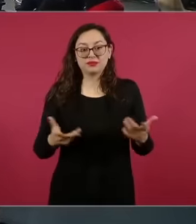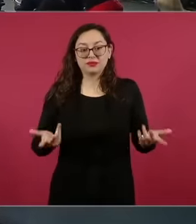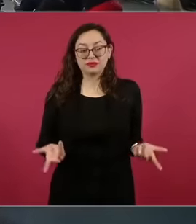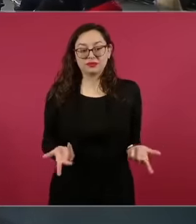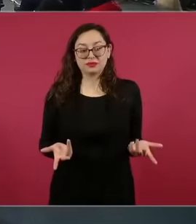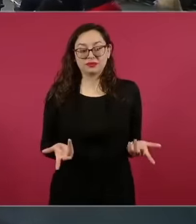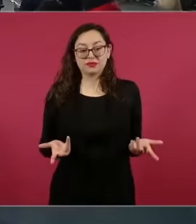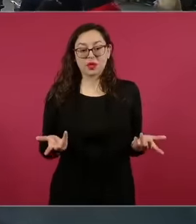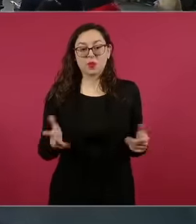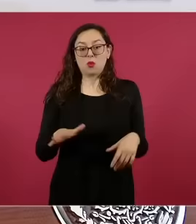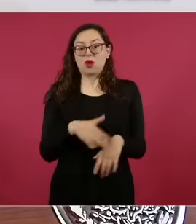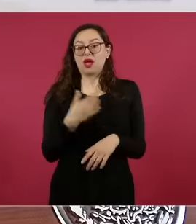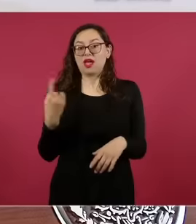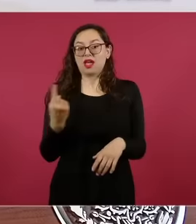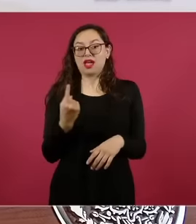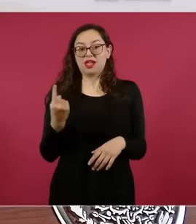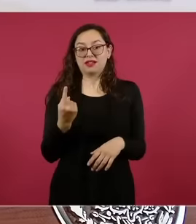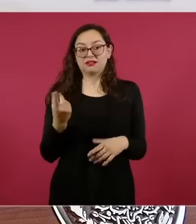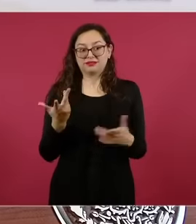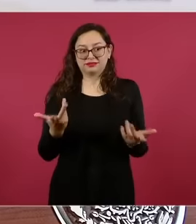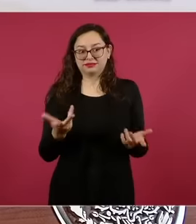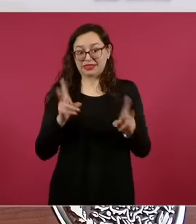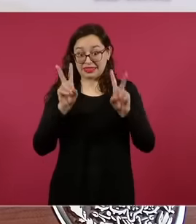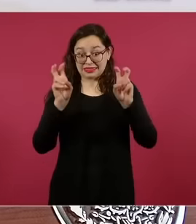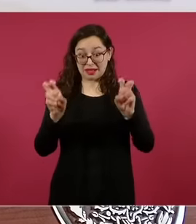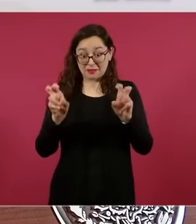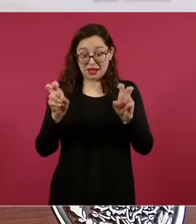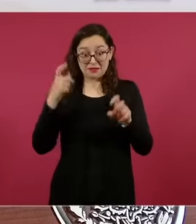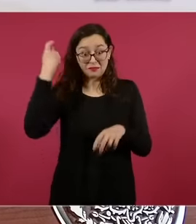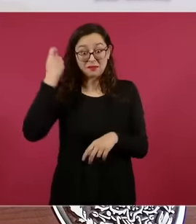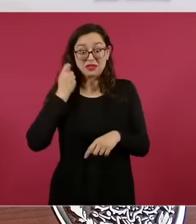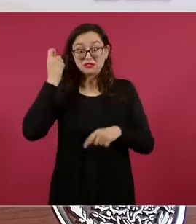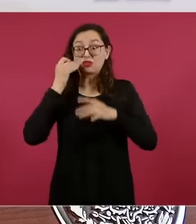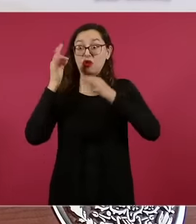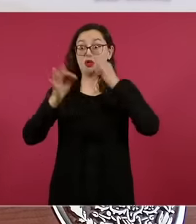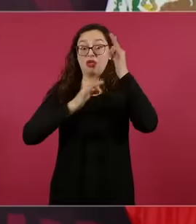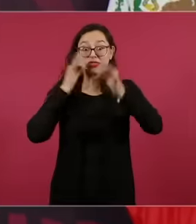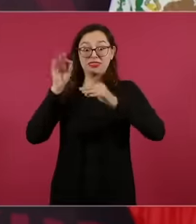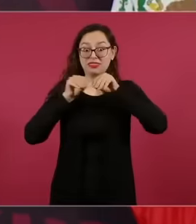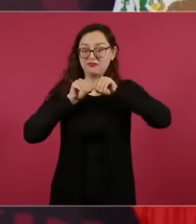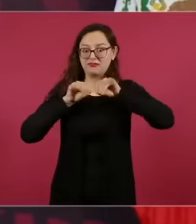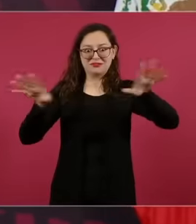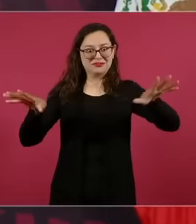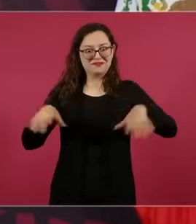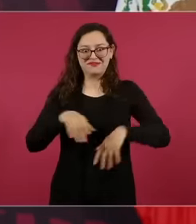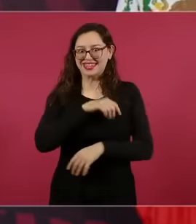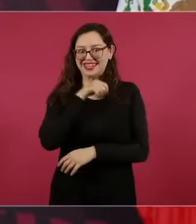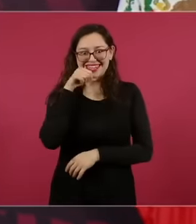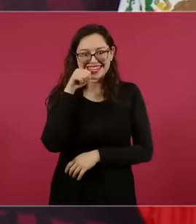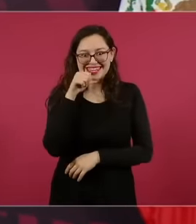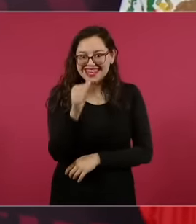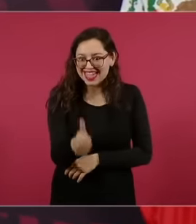vedado en los medios. No lo van a ver en el Universal.